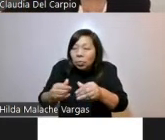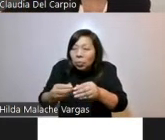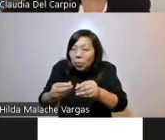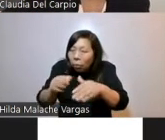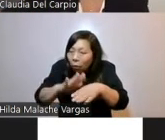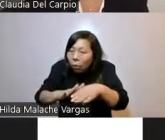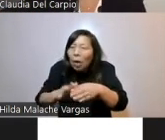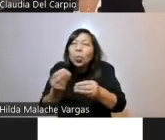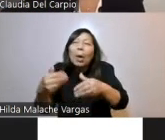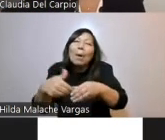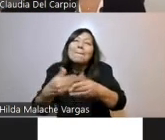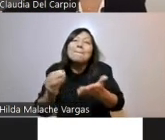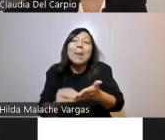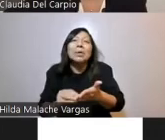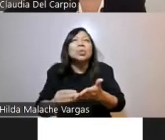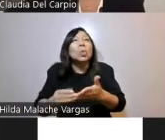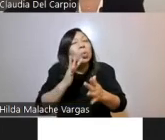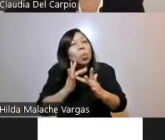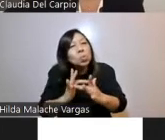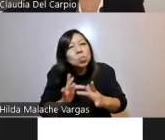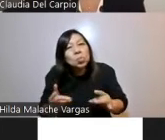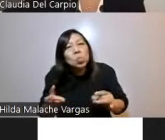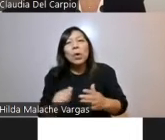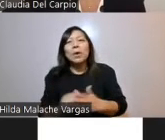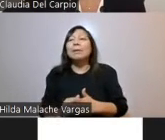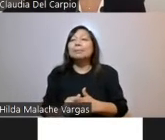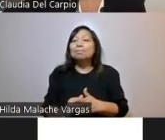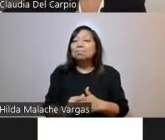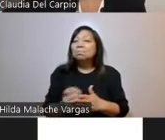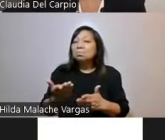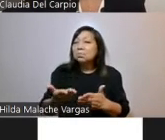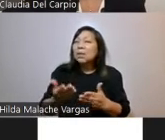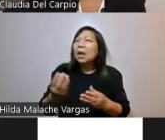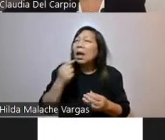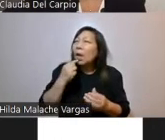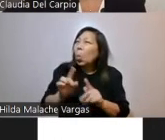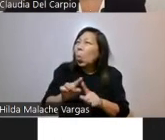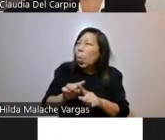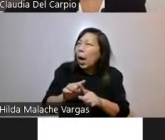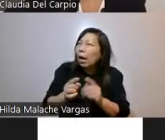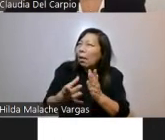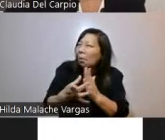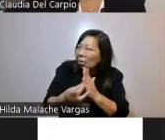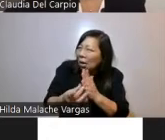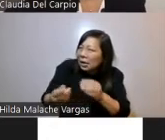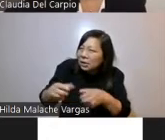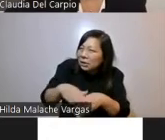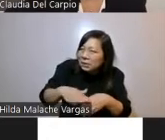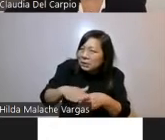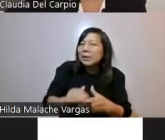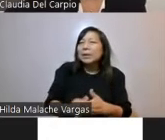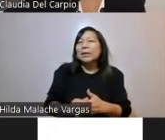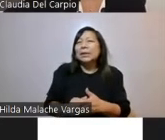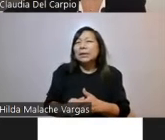lubricante adicionalmente. Existen distintos tipos, en general los de aceite son los que no son compatibles con el uso de preservativos